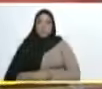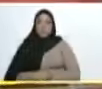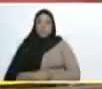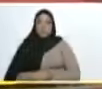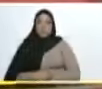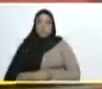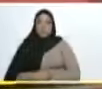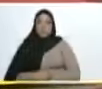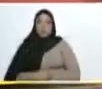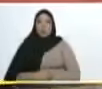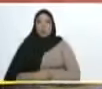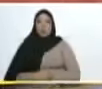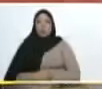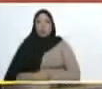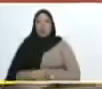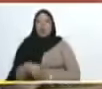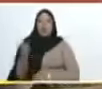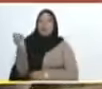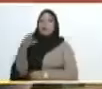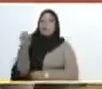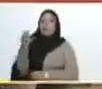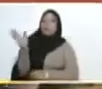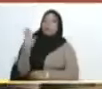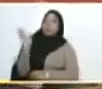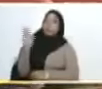este cuerpo legislativo del país,